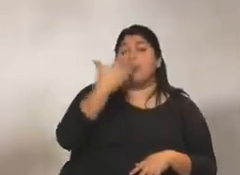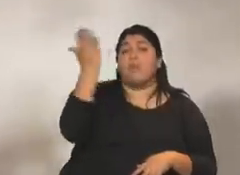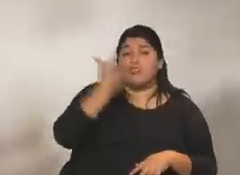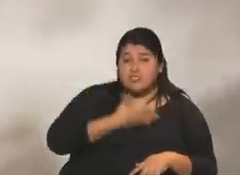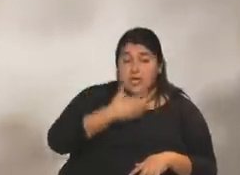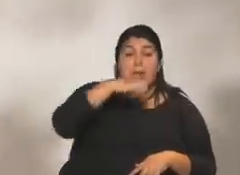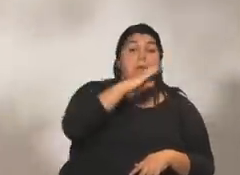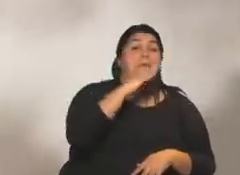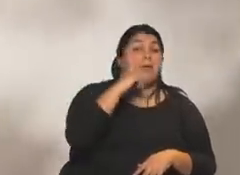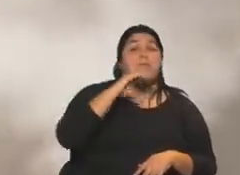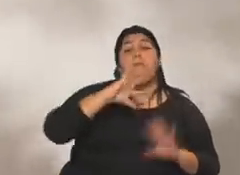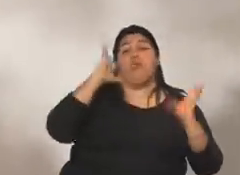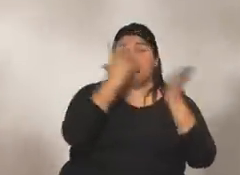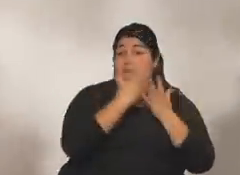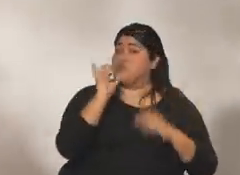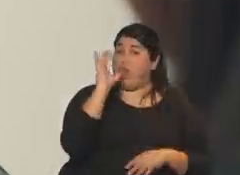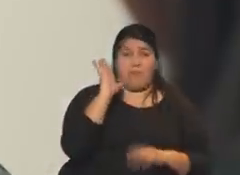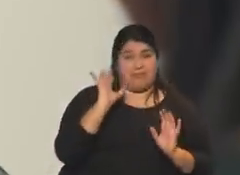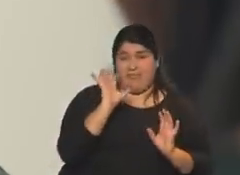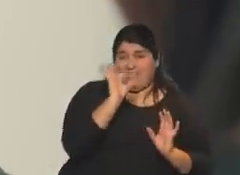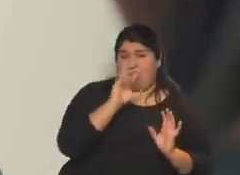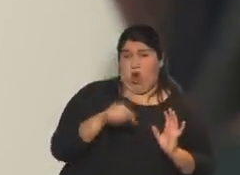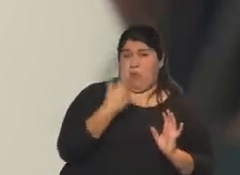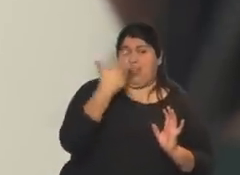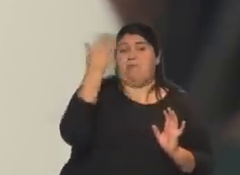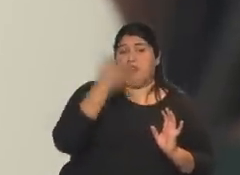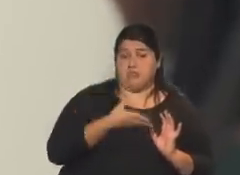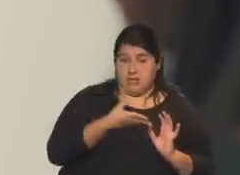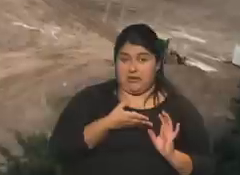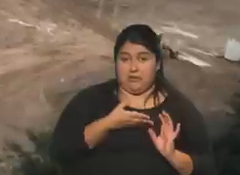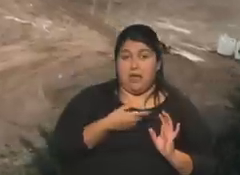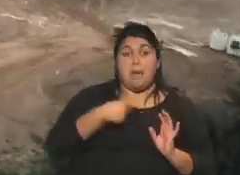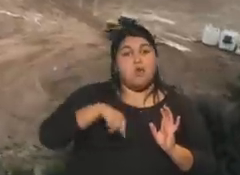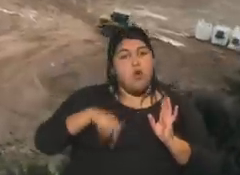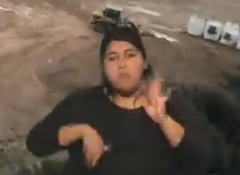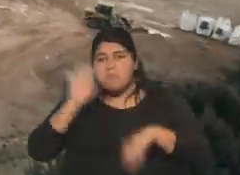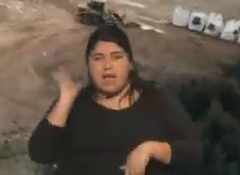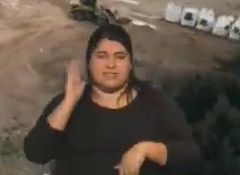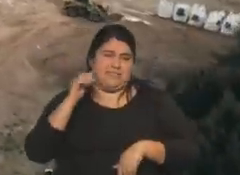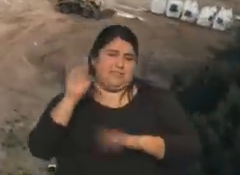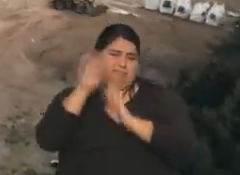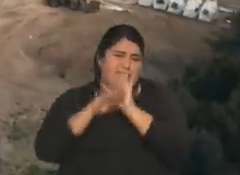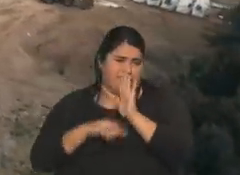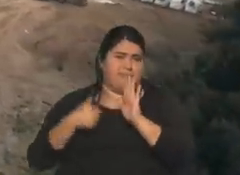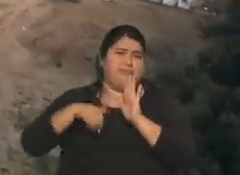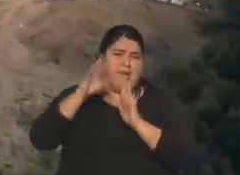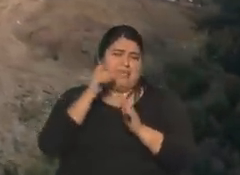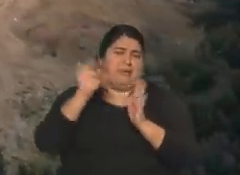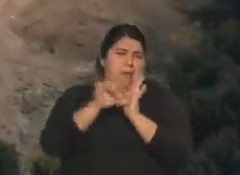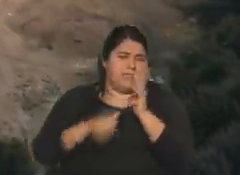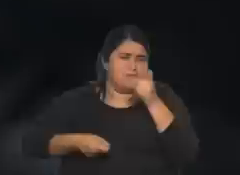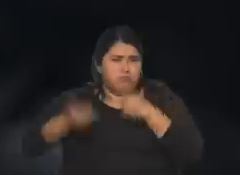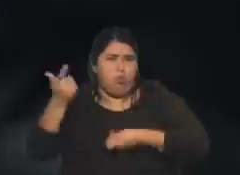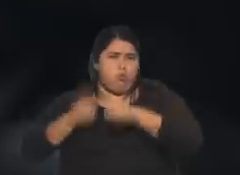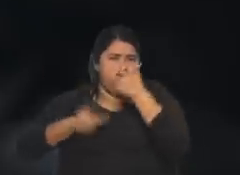PIB mundial, 0,3%, pero es el décimo exportador de alimentos. Hoy las empresas multinacionales compiten de palmo a